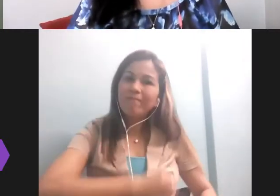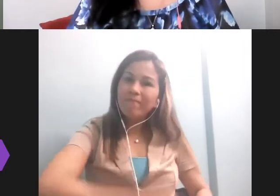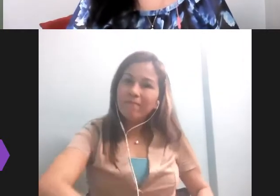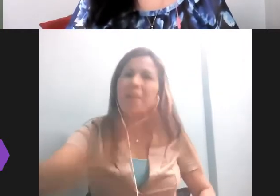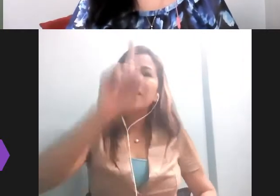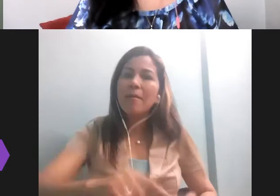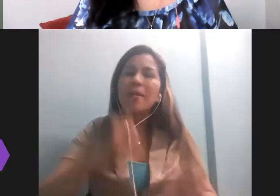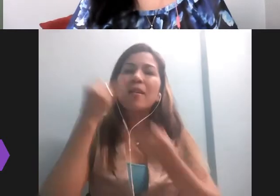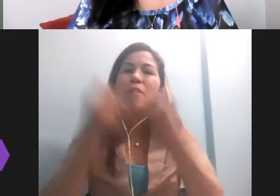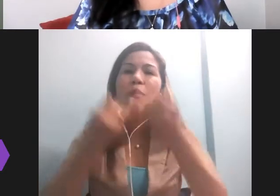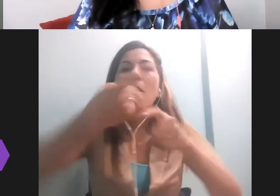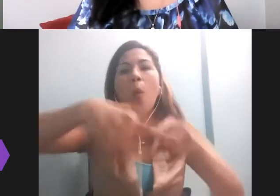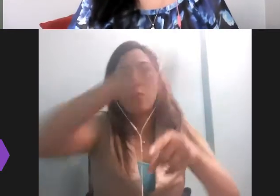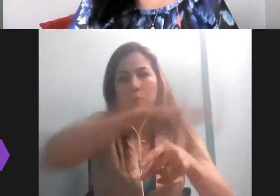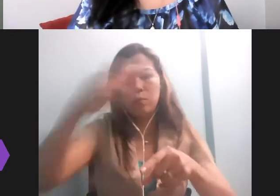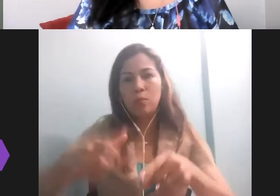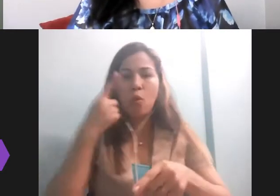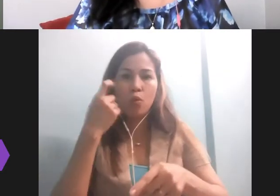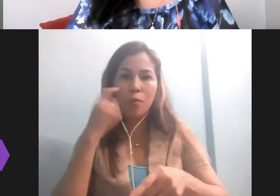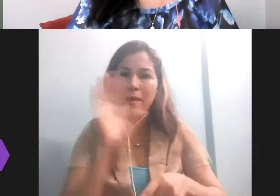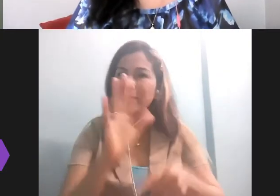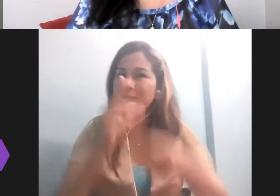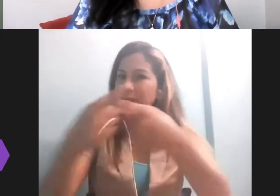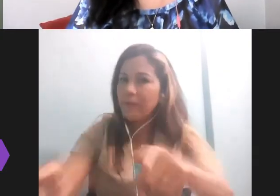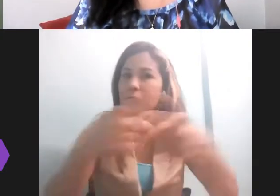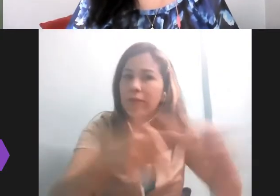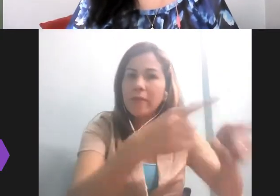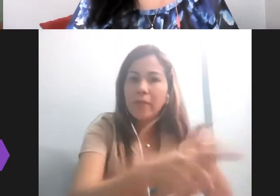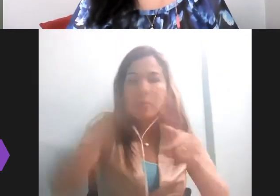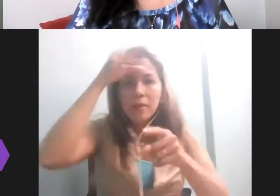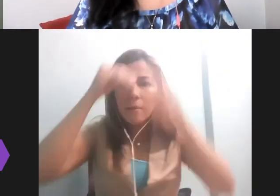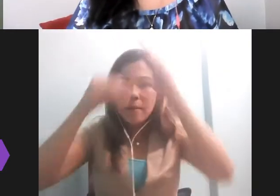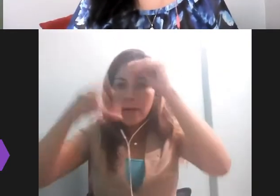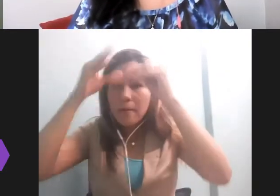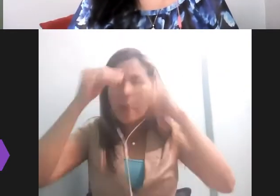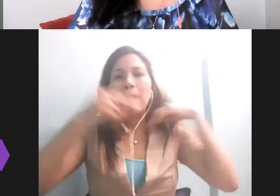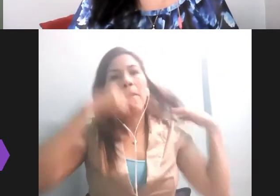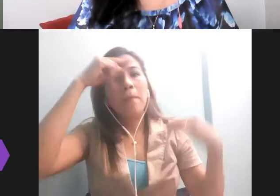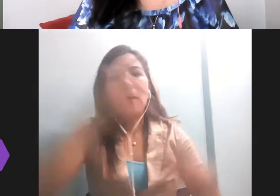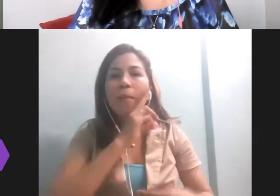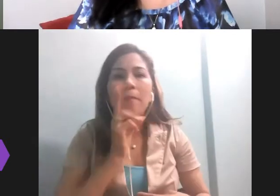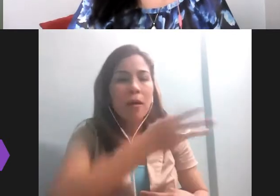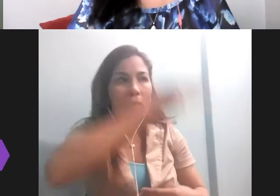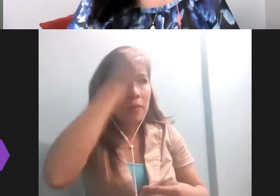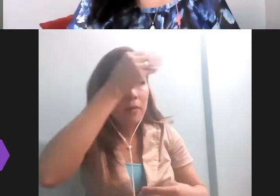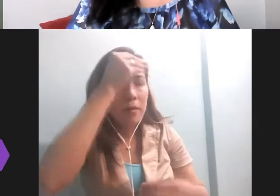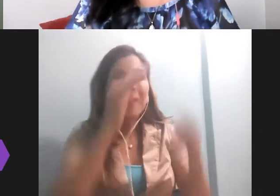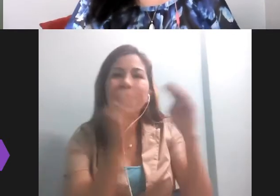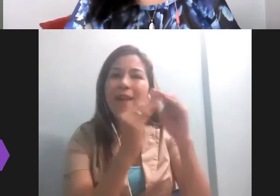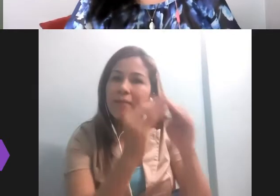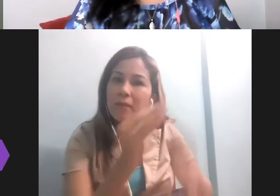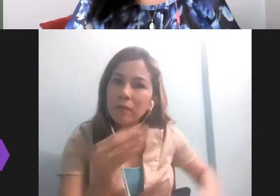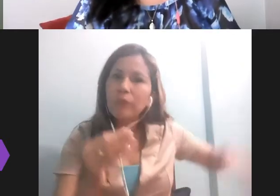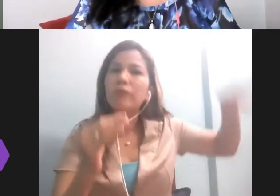tal cual. O sea, se va a aprender, es exactamente lo mismo. Lo aprendes de tus padres en tu casa, es la lengua que usas en tu casa, o es esa segunda lengua que aprendes